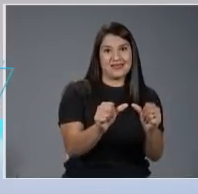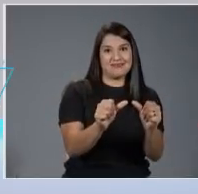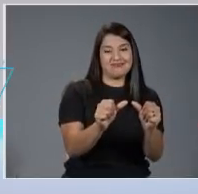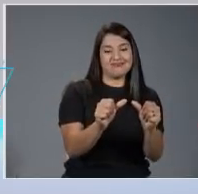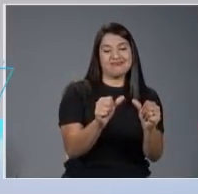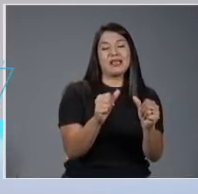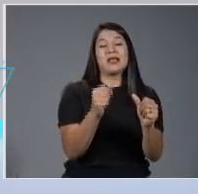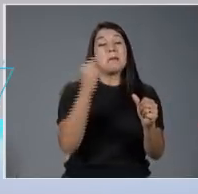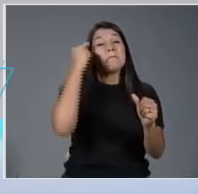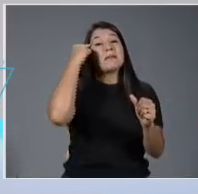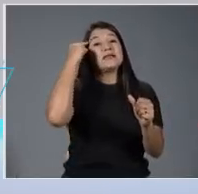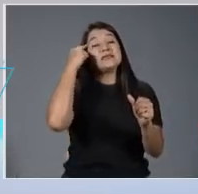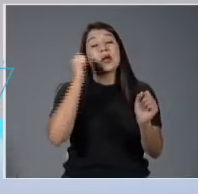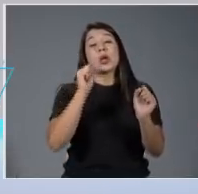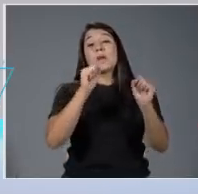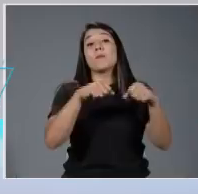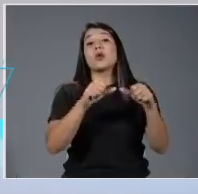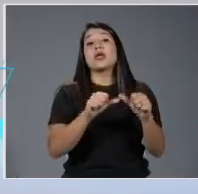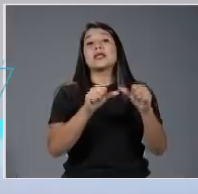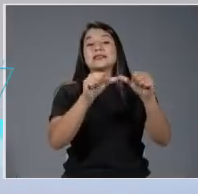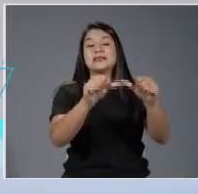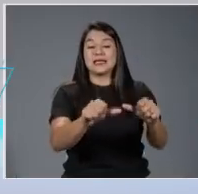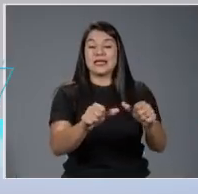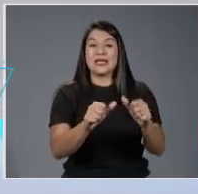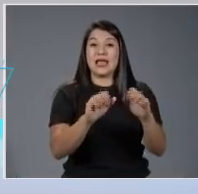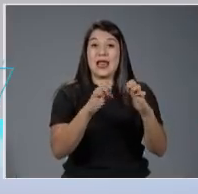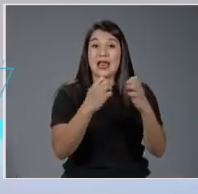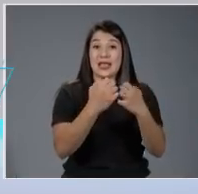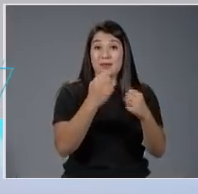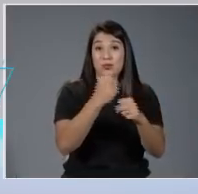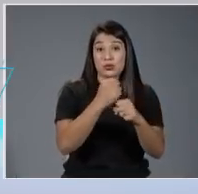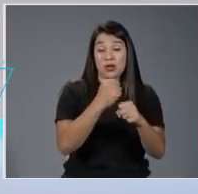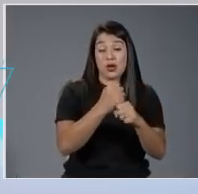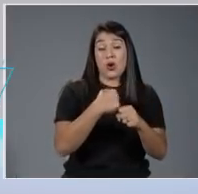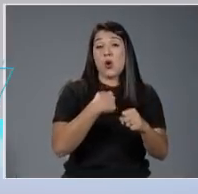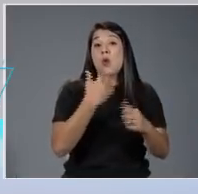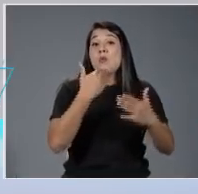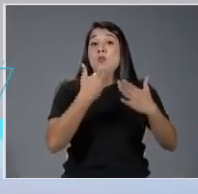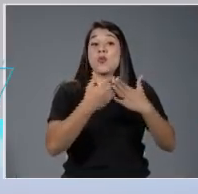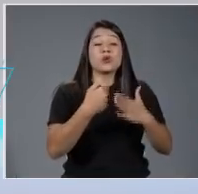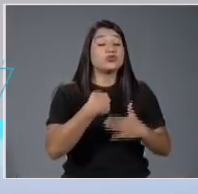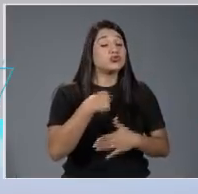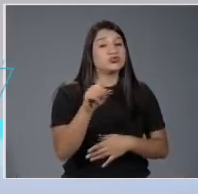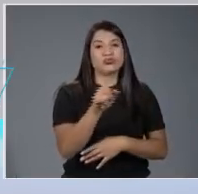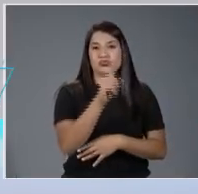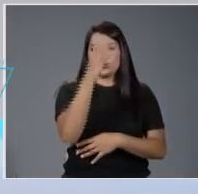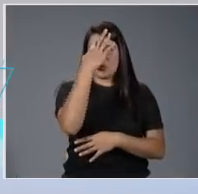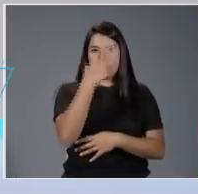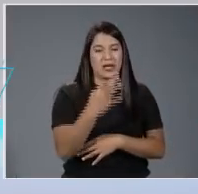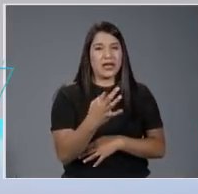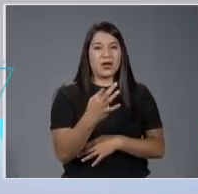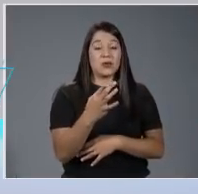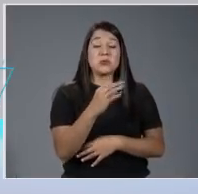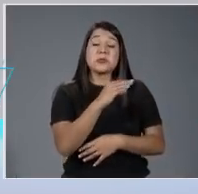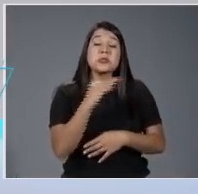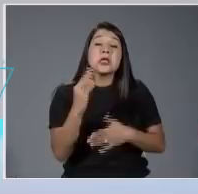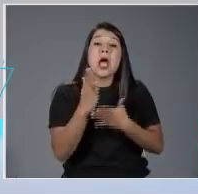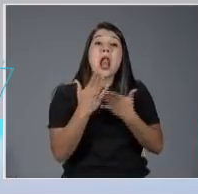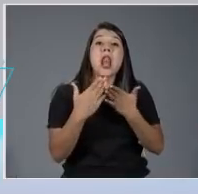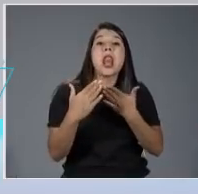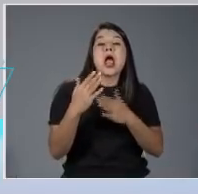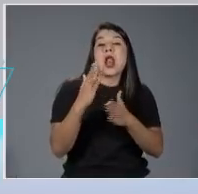que probablemente iba a haber un gabinete de continuidad. Bueno, yo no creo, por lo menos el gabinete no, y algunos